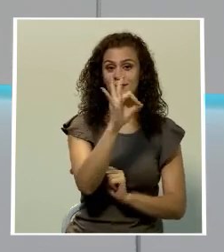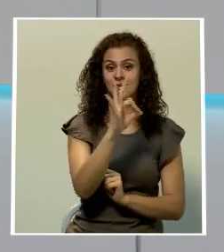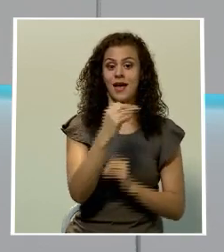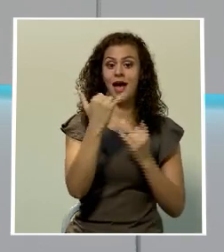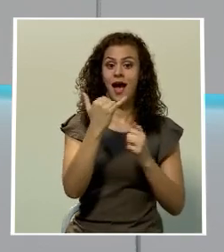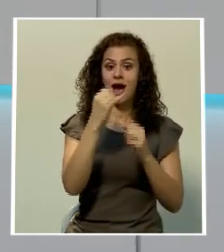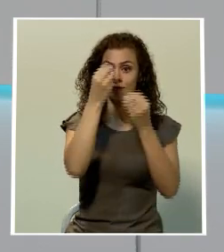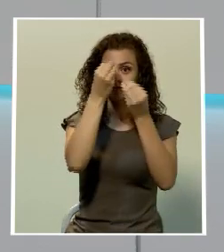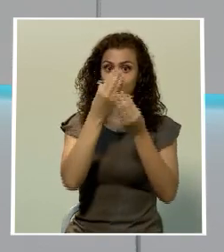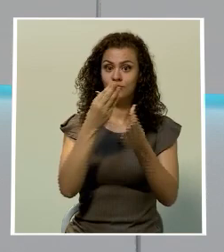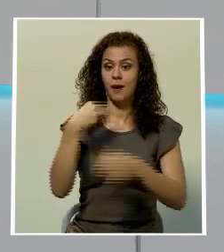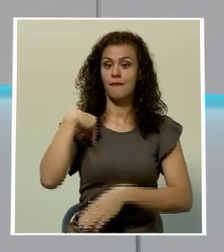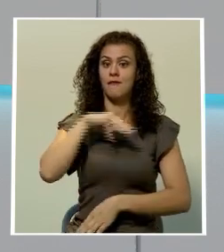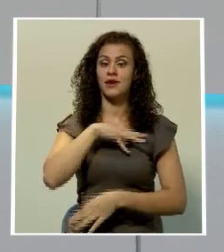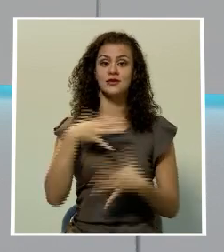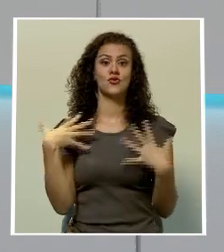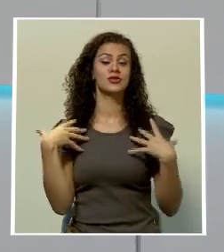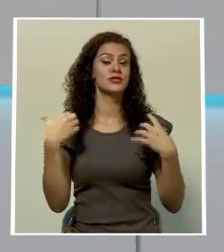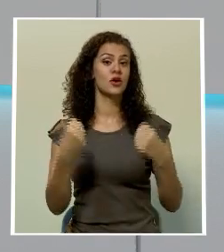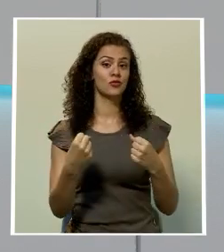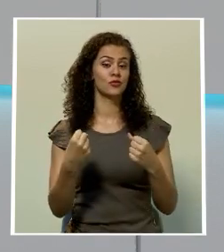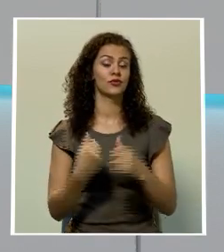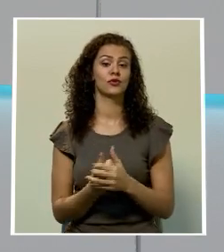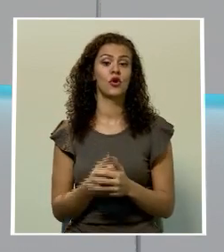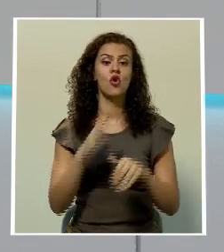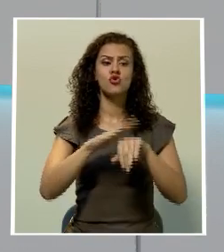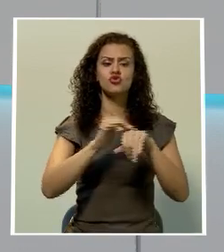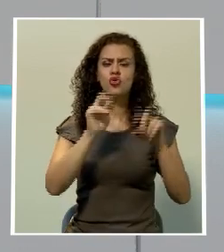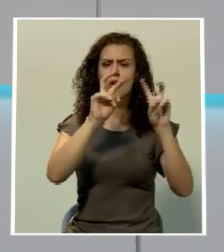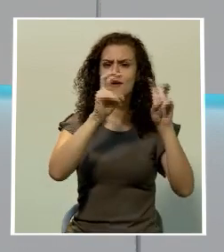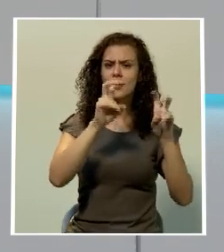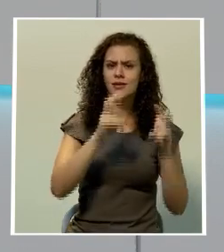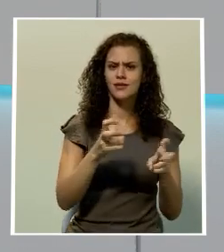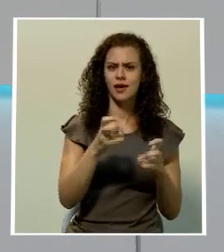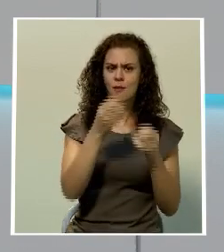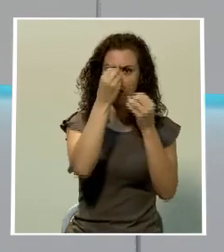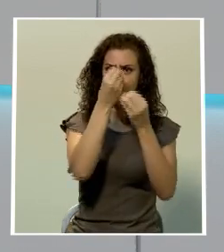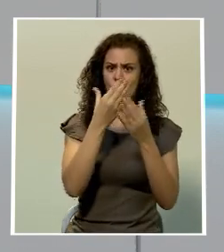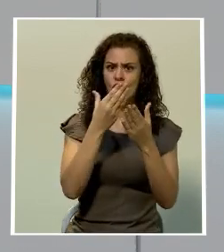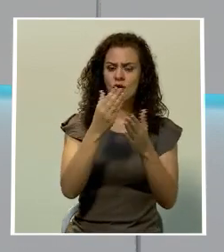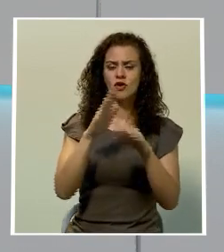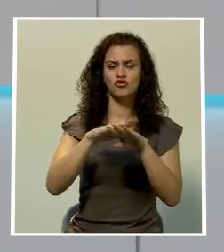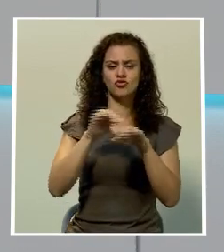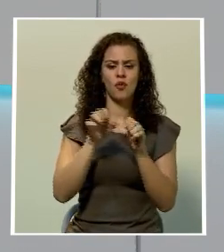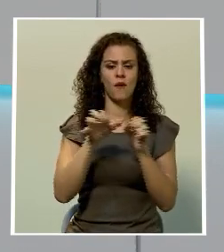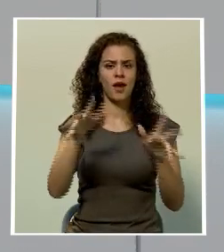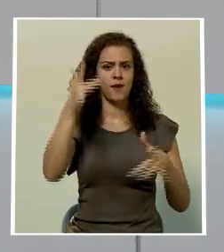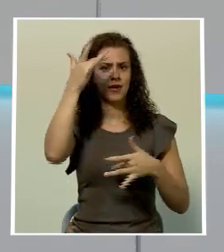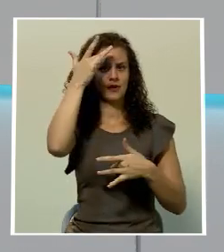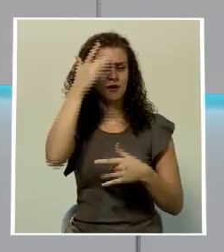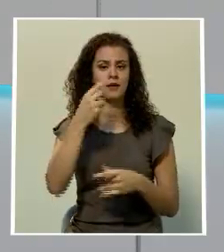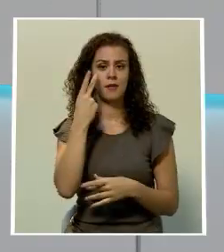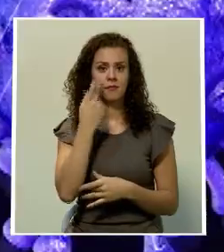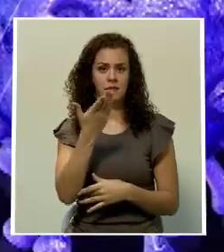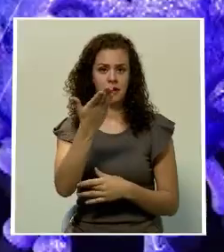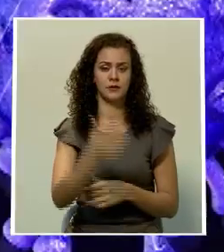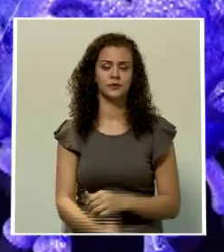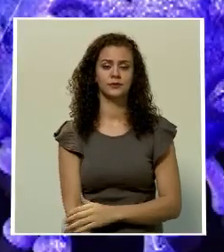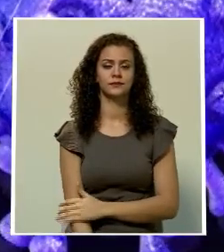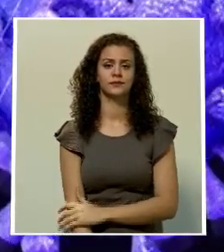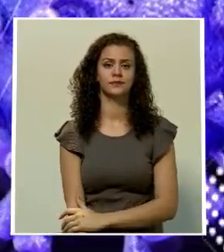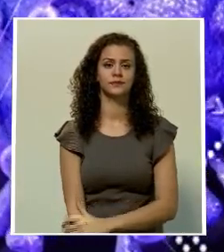el reporte que emitió hoy el Ministerio de Salud sobre el tema del reporte epidemiológico. Veamos.